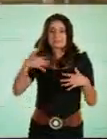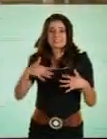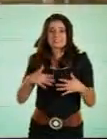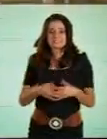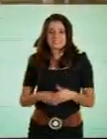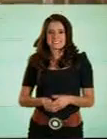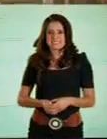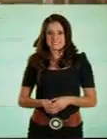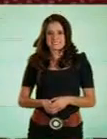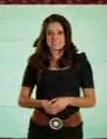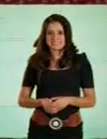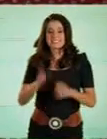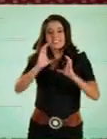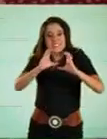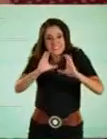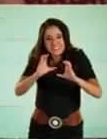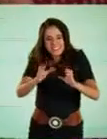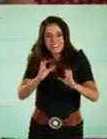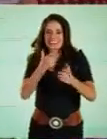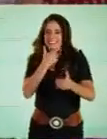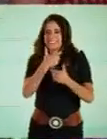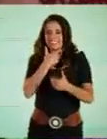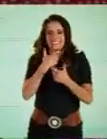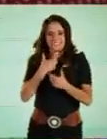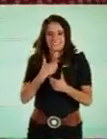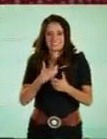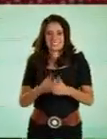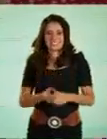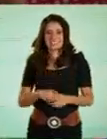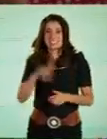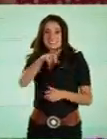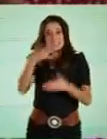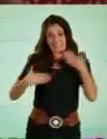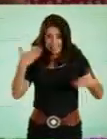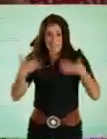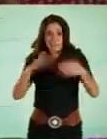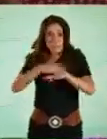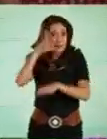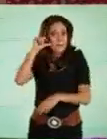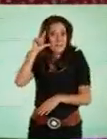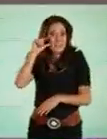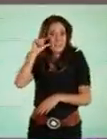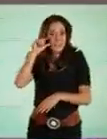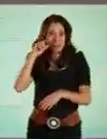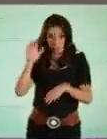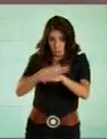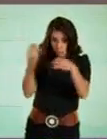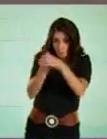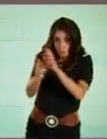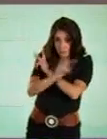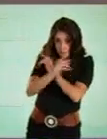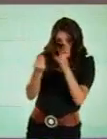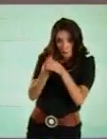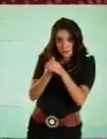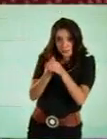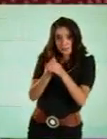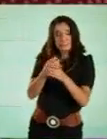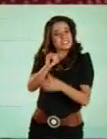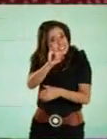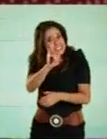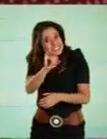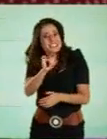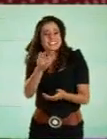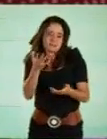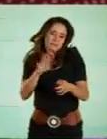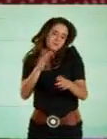¡Ay! ¡Ay! Cuidado. ¿No estás emocionada por mañana? ¿Por el curso de verano?